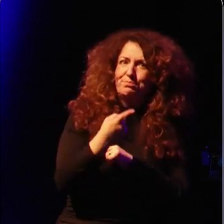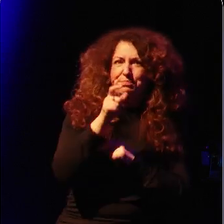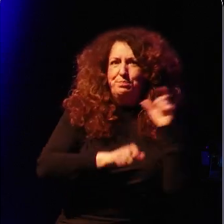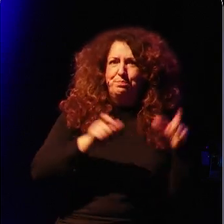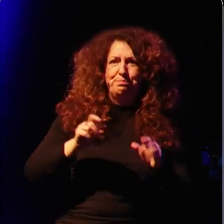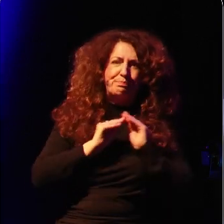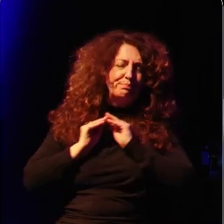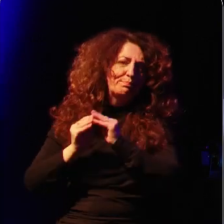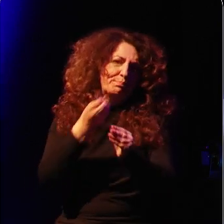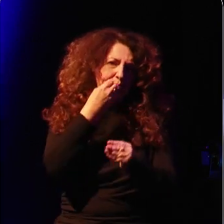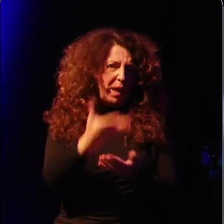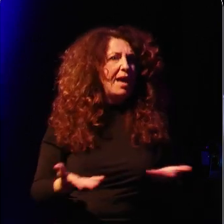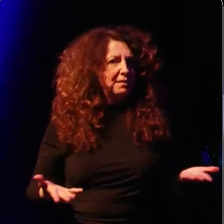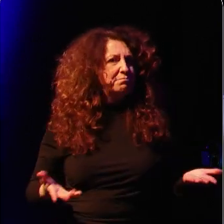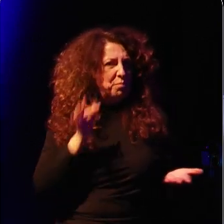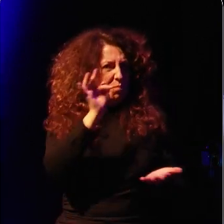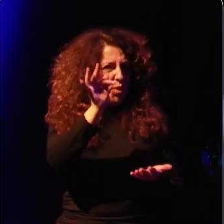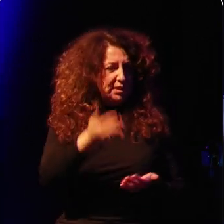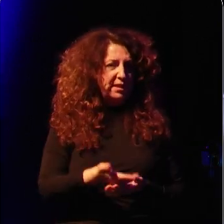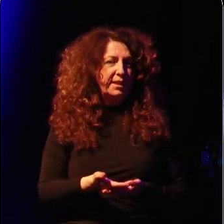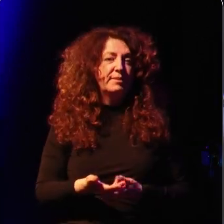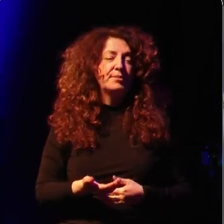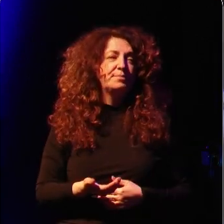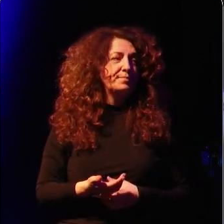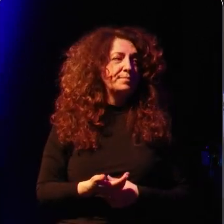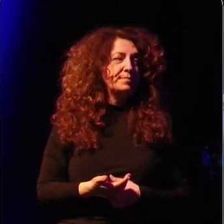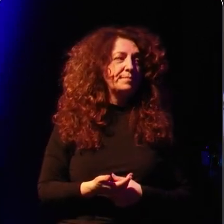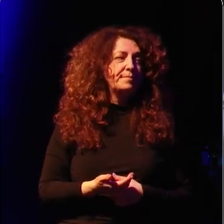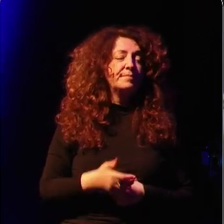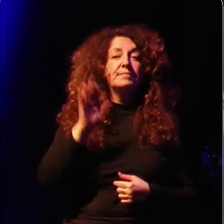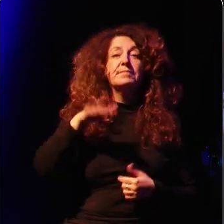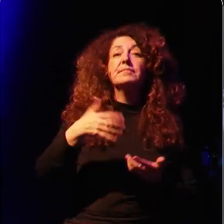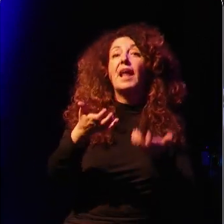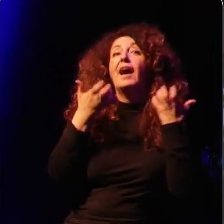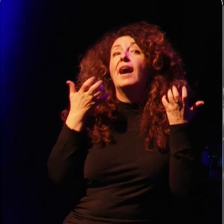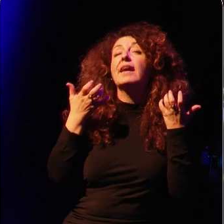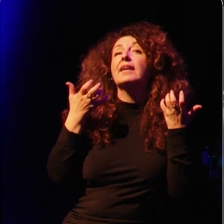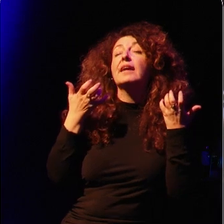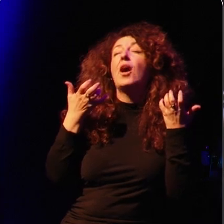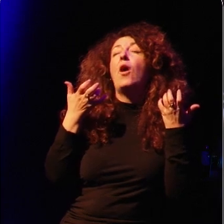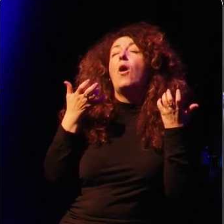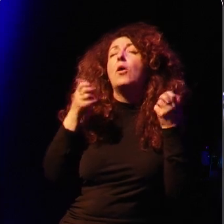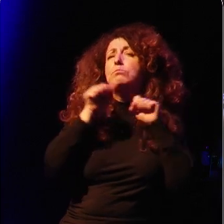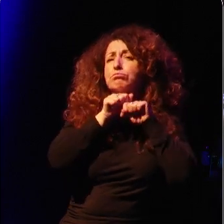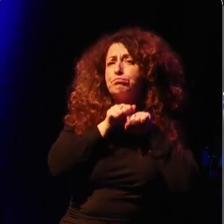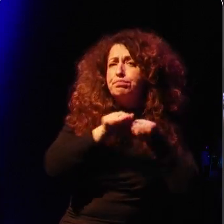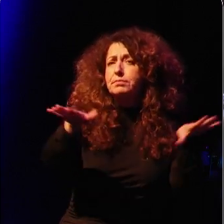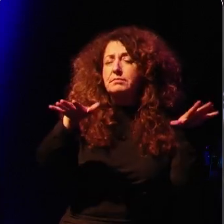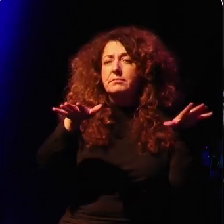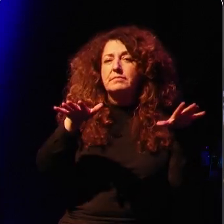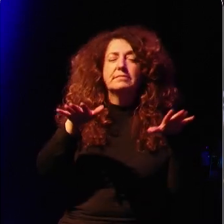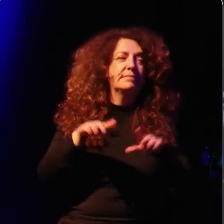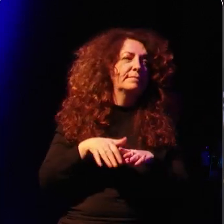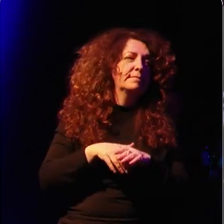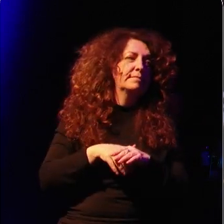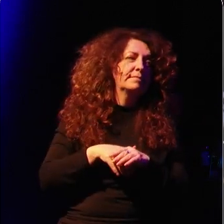todos. ¿Será realmente el que gane o será el boom el hecho